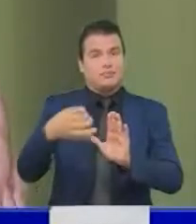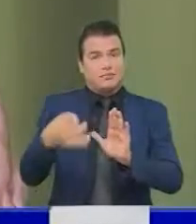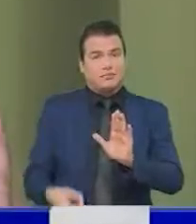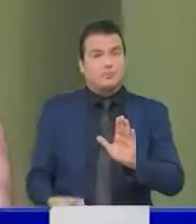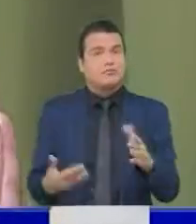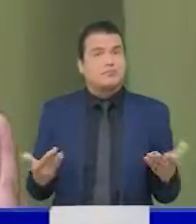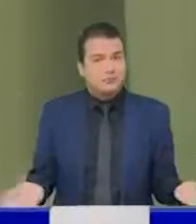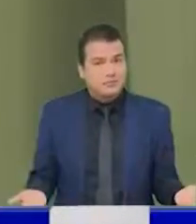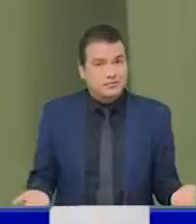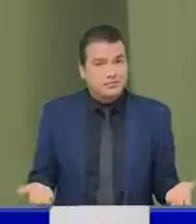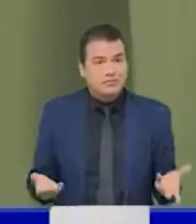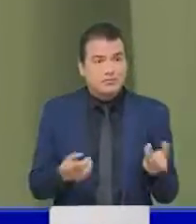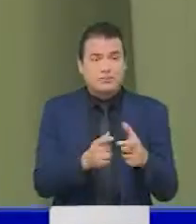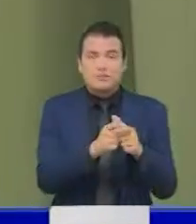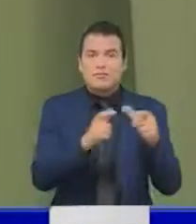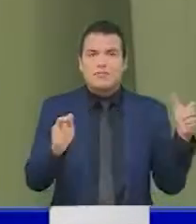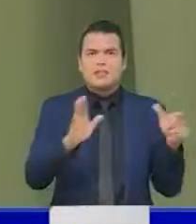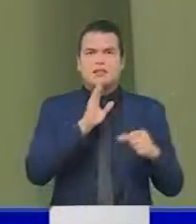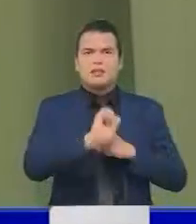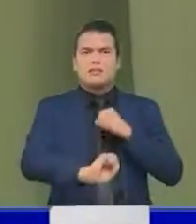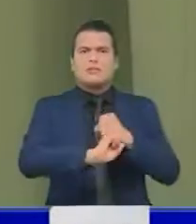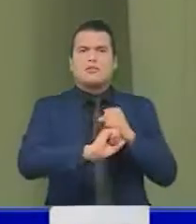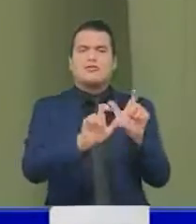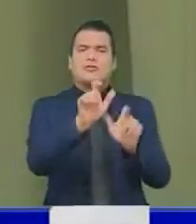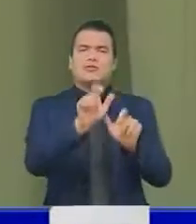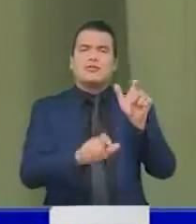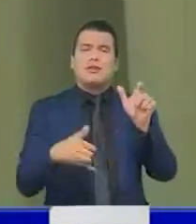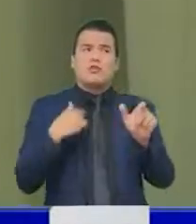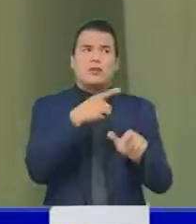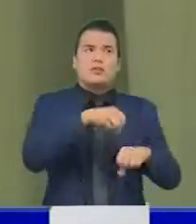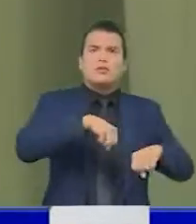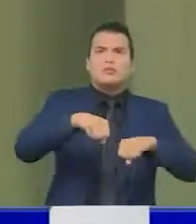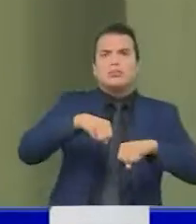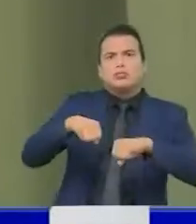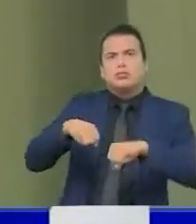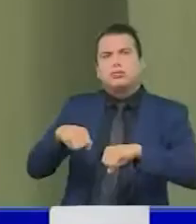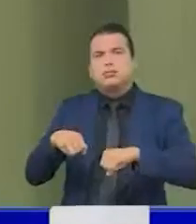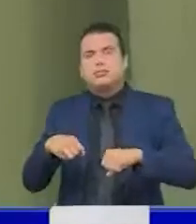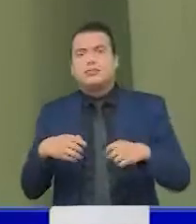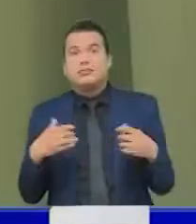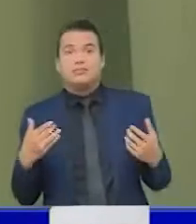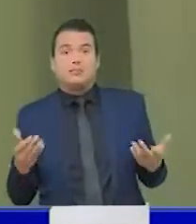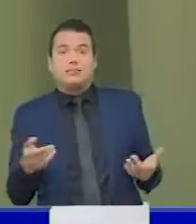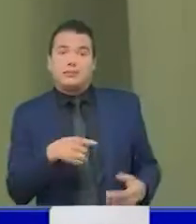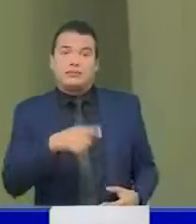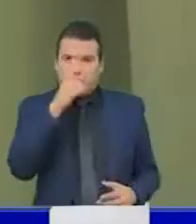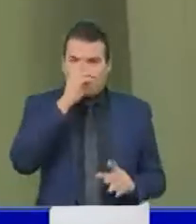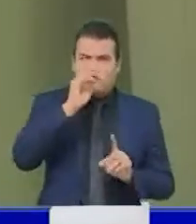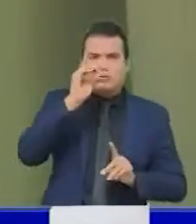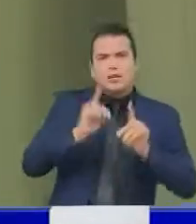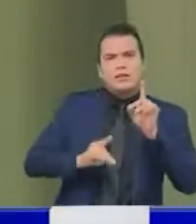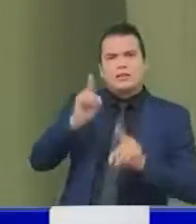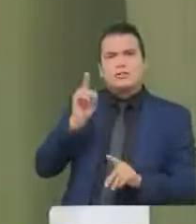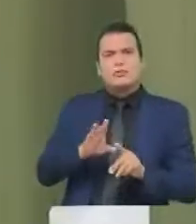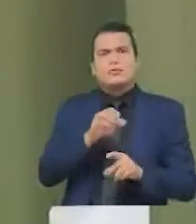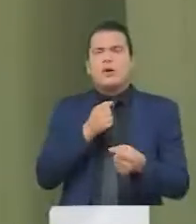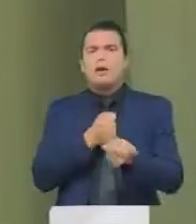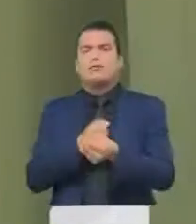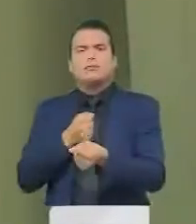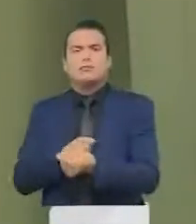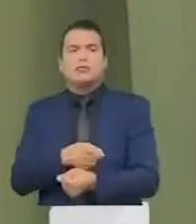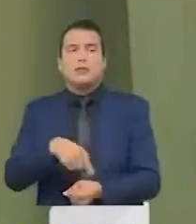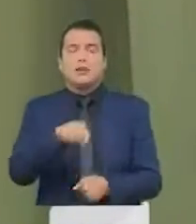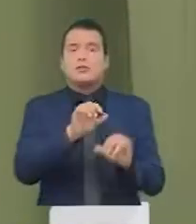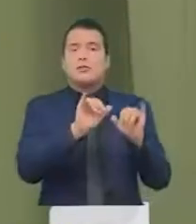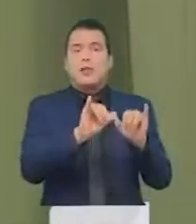y ha hecho quien me acompaña jóvenes porque yo los que han hecho la campaña los que han participado los que toman decisiones los